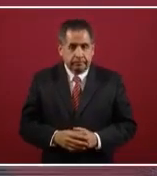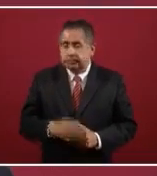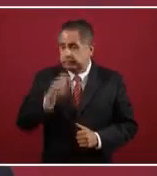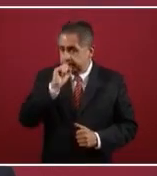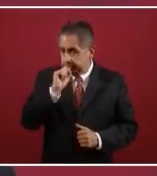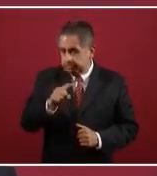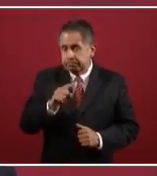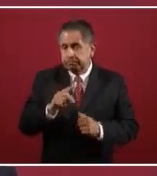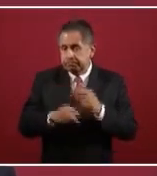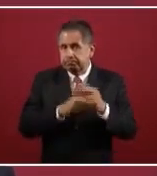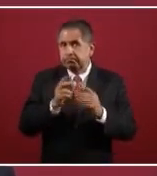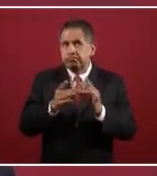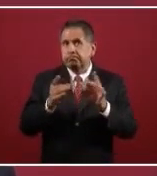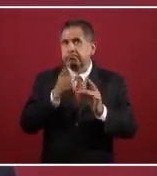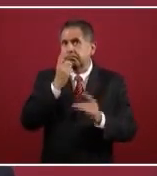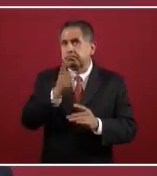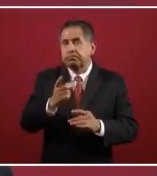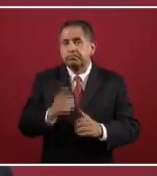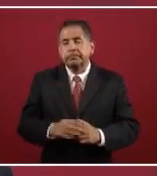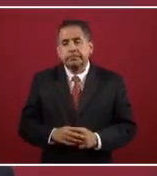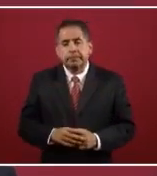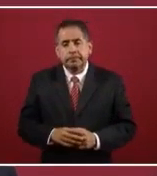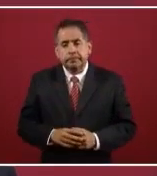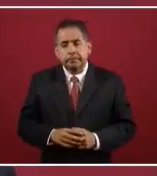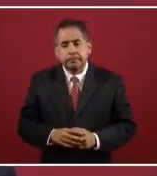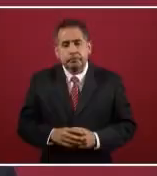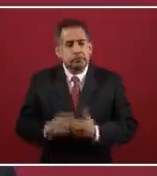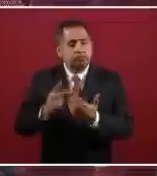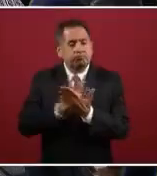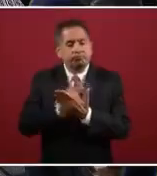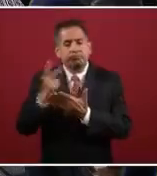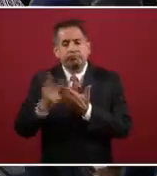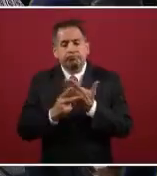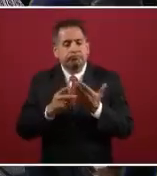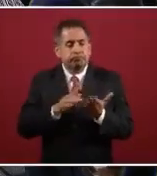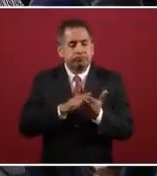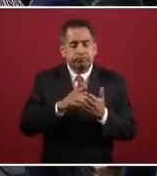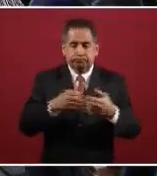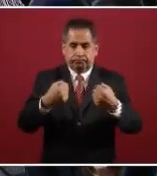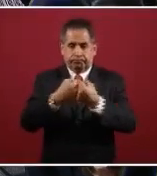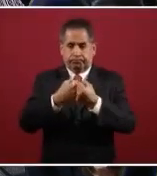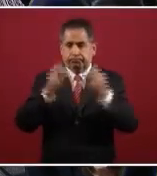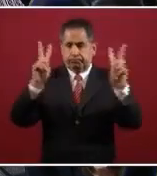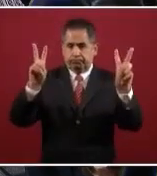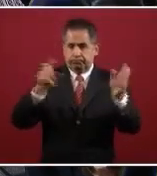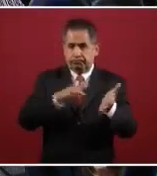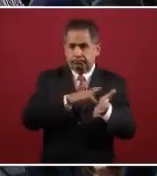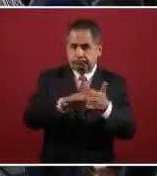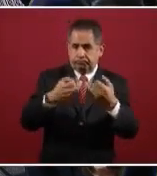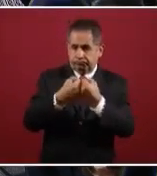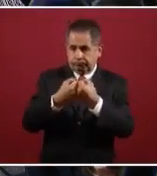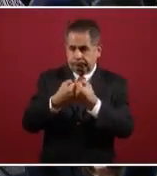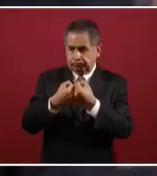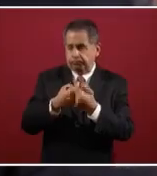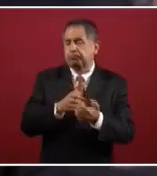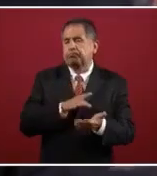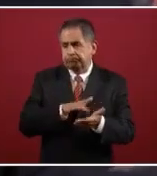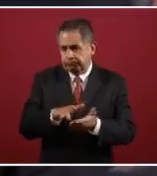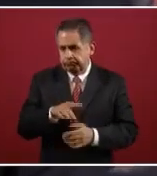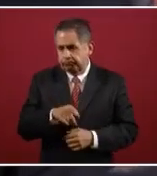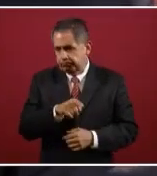Hablamos también del programa de apoyo a la frontera, de